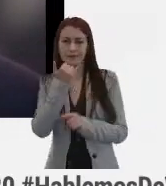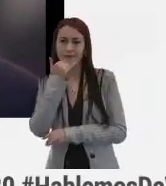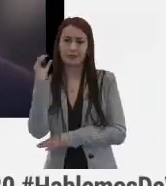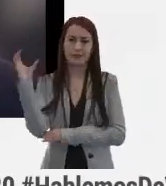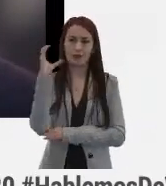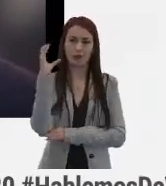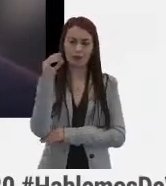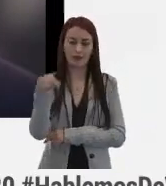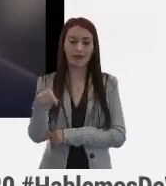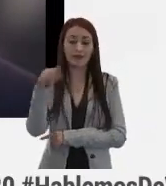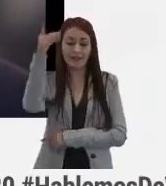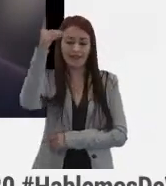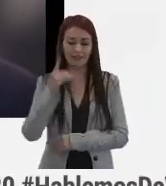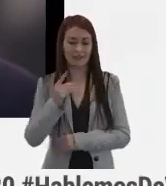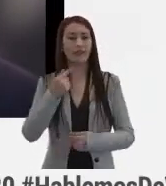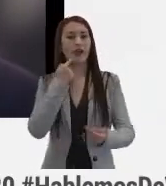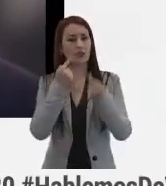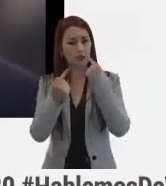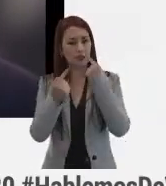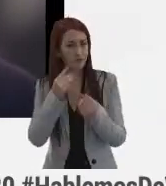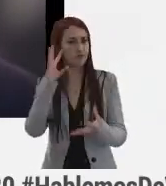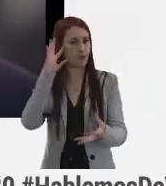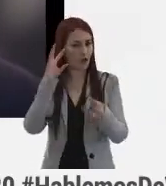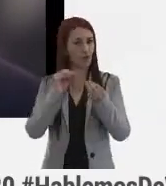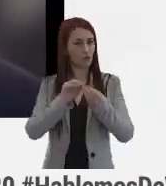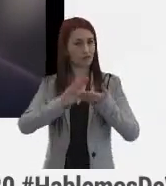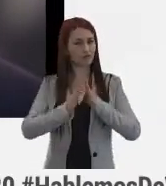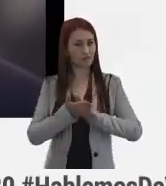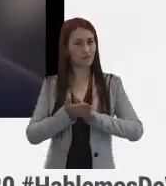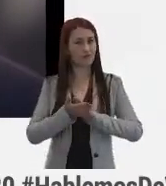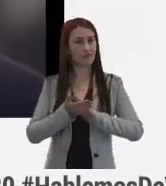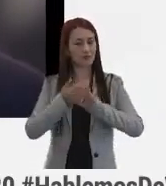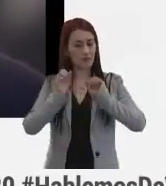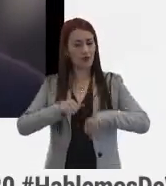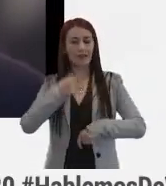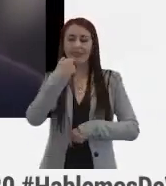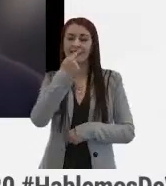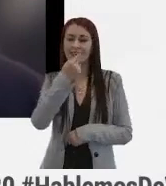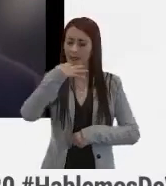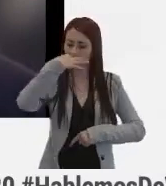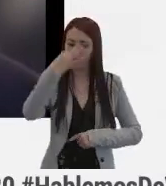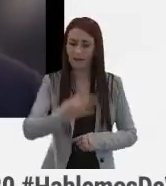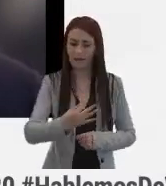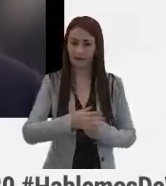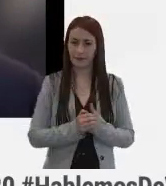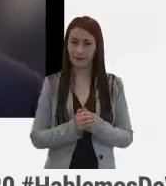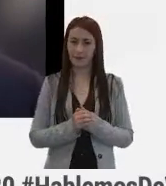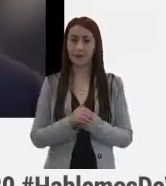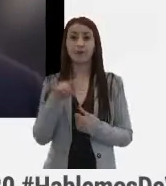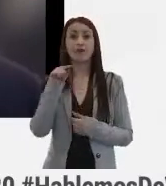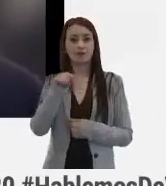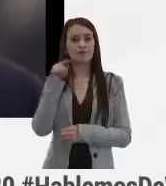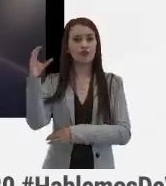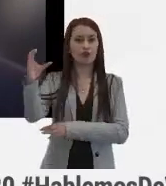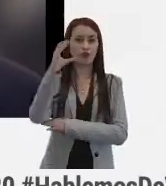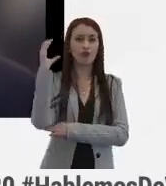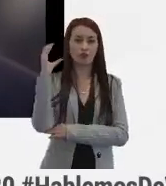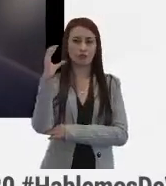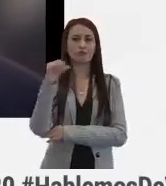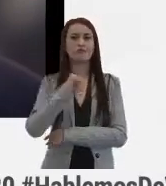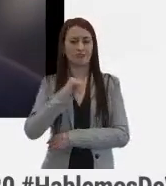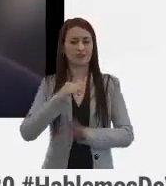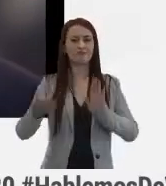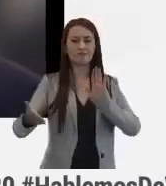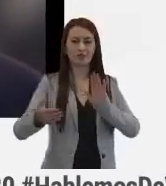seguir este país. Diálogo, acuerdo de paz y decirse la verdad. Y en eso Colombia tiene todo el respaldo